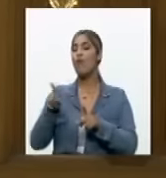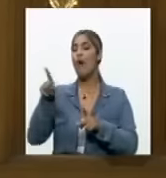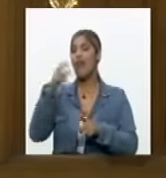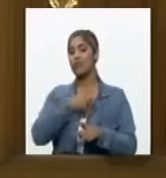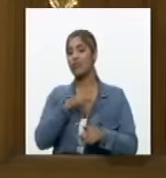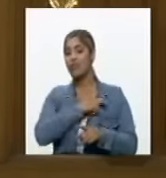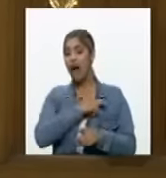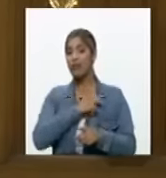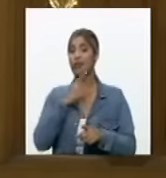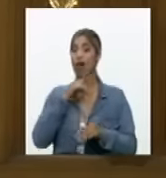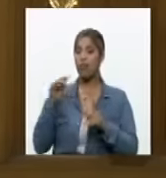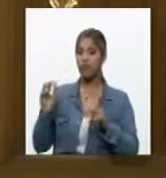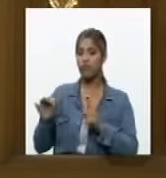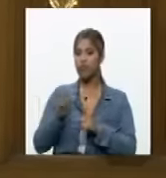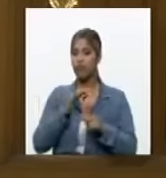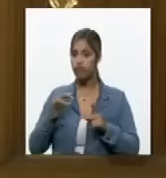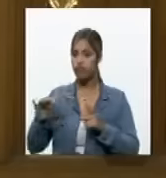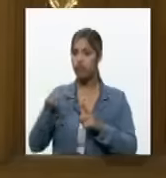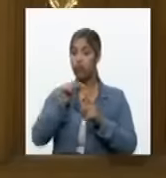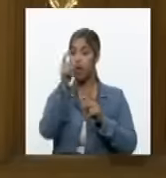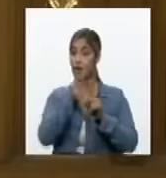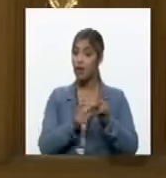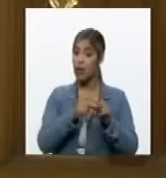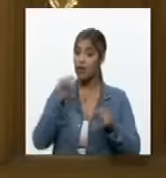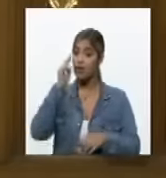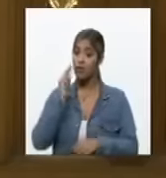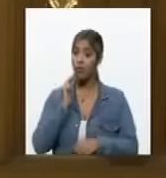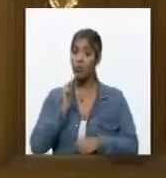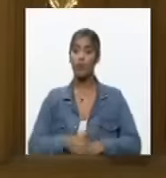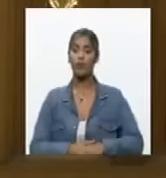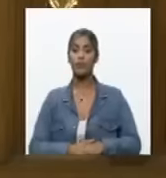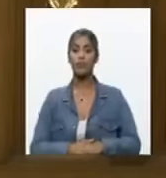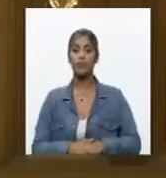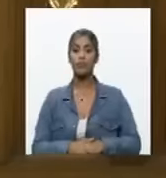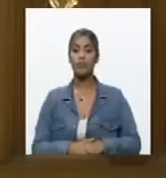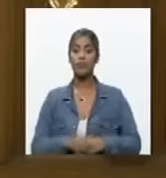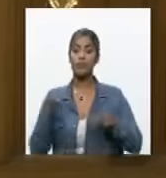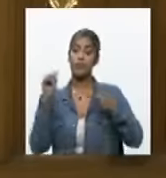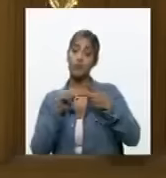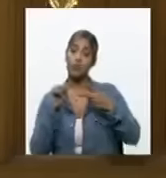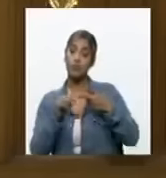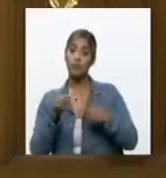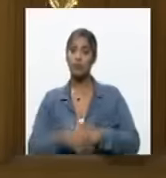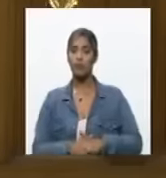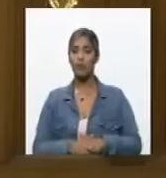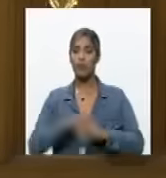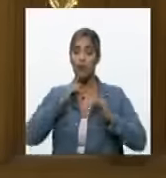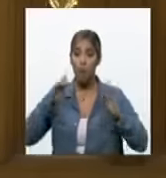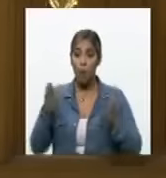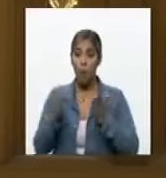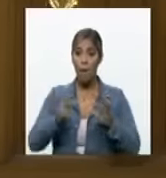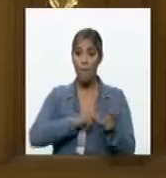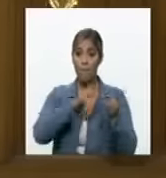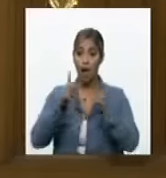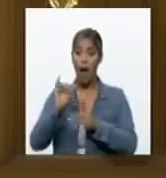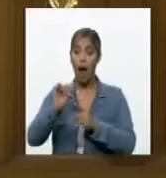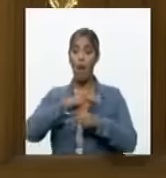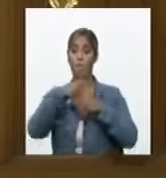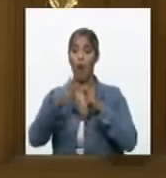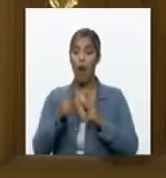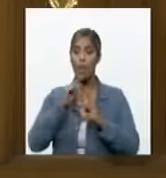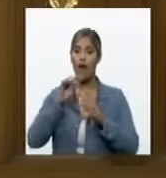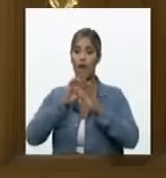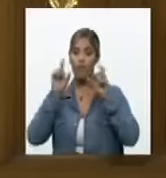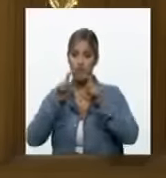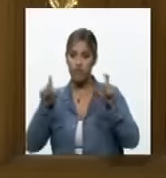en este sentimiento nacional al libertador y padre de la patria, Simón Bolívar. Segundo, promover planes y programas formativos dirigidos